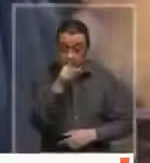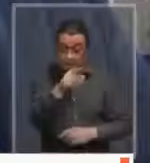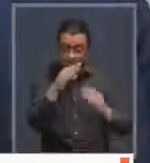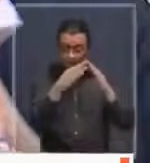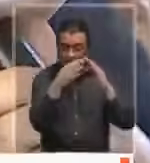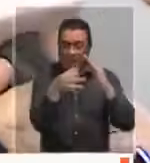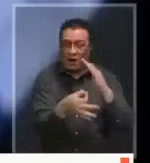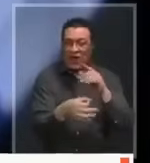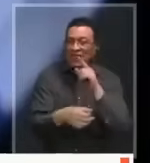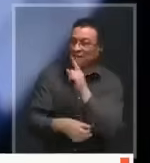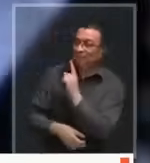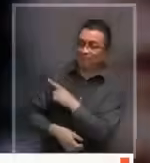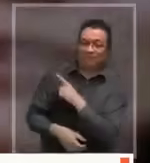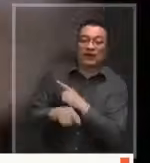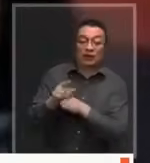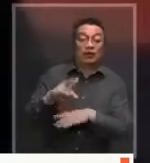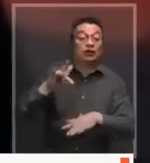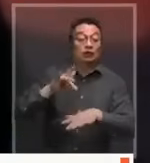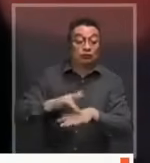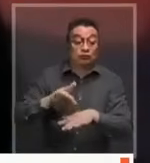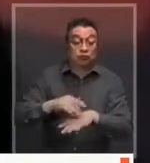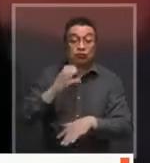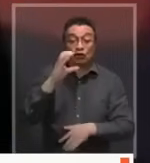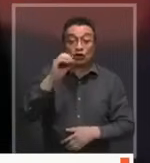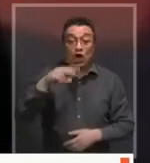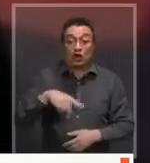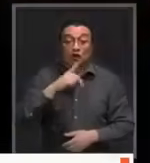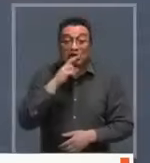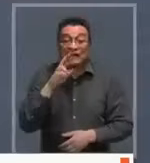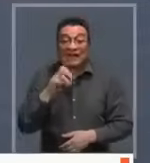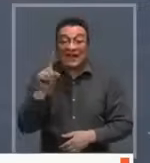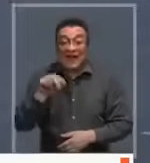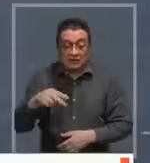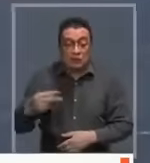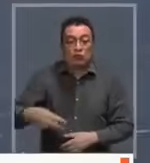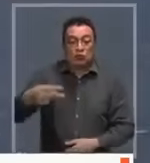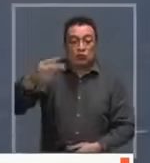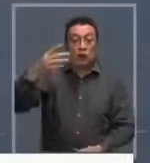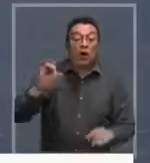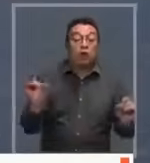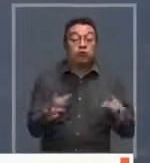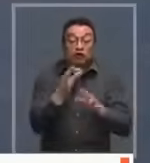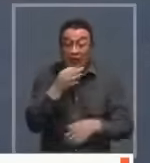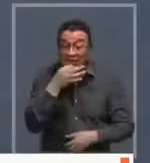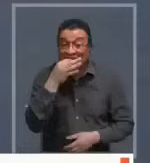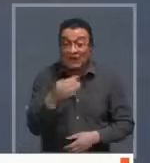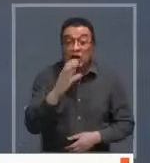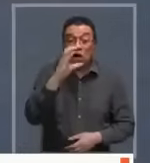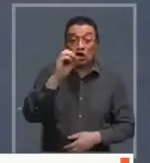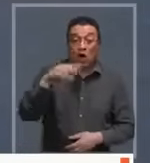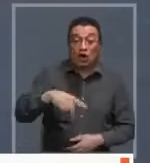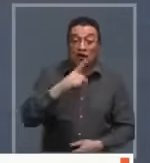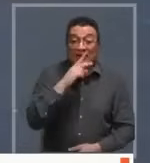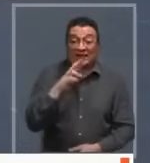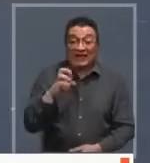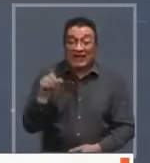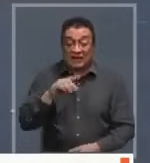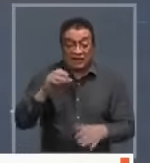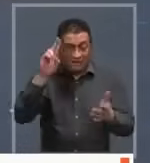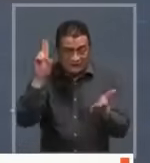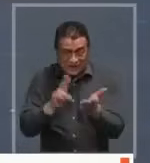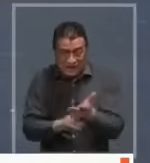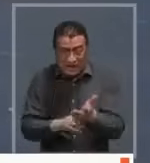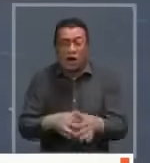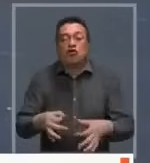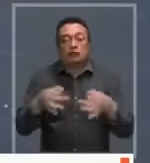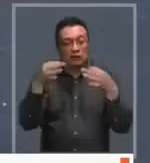moneda, una tensión que Carlos Contreras aumentó. Si es que los dichos de Contreras son ciertos, es que se confirmaría